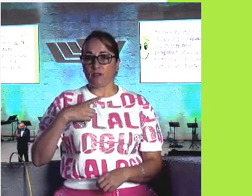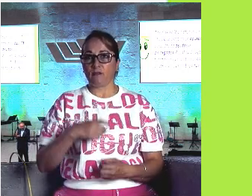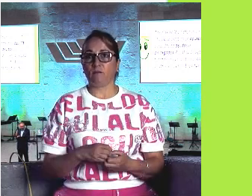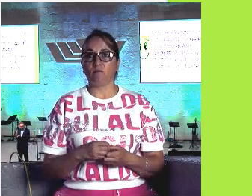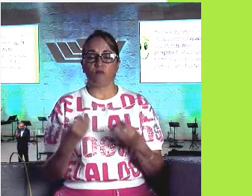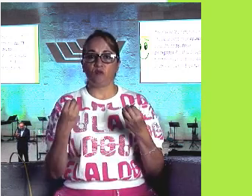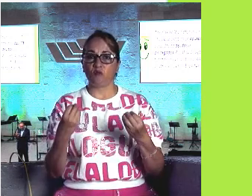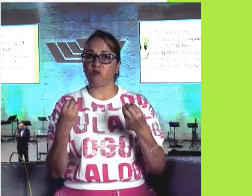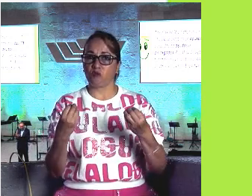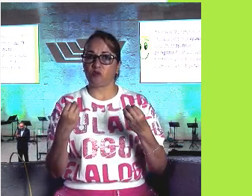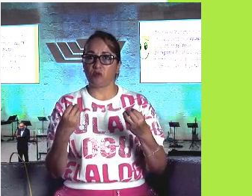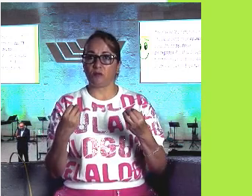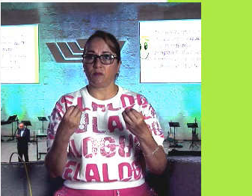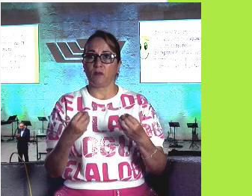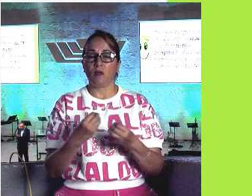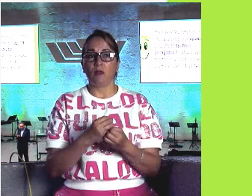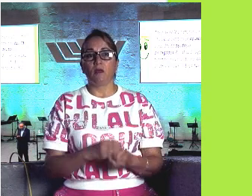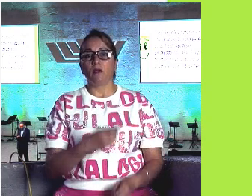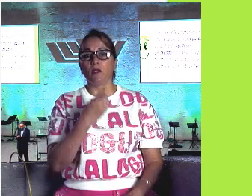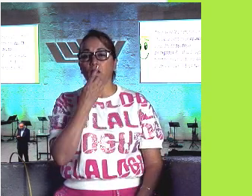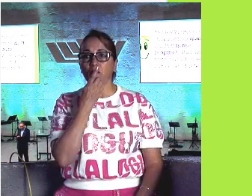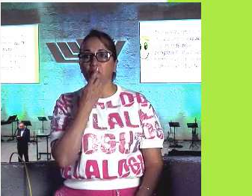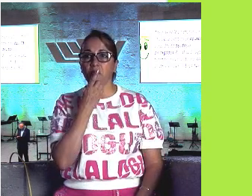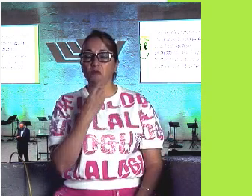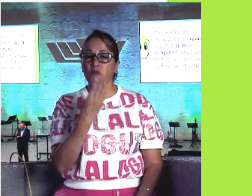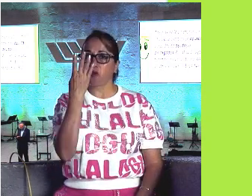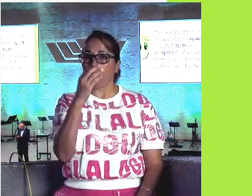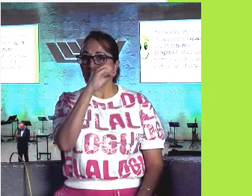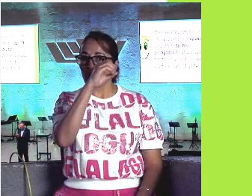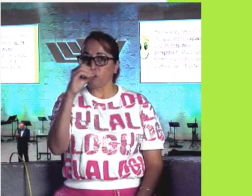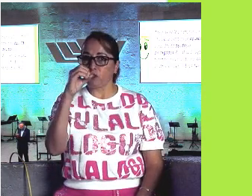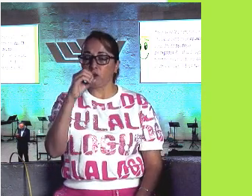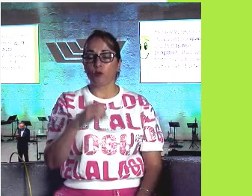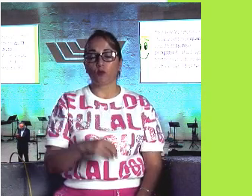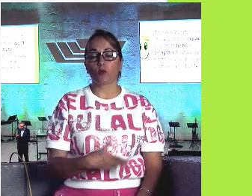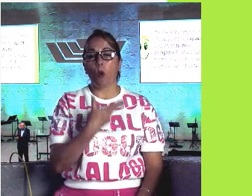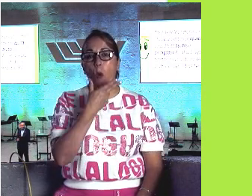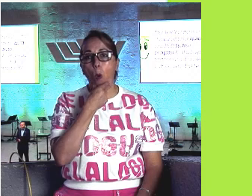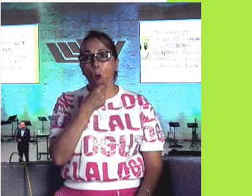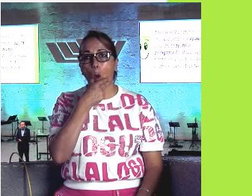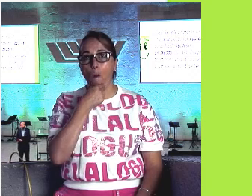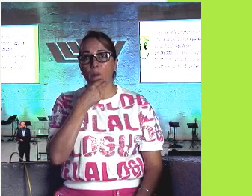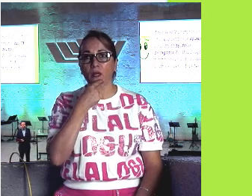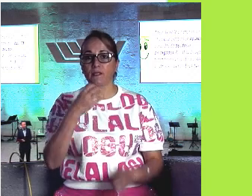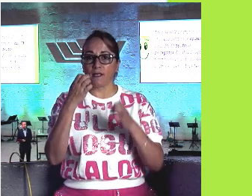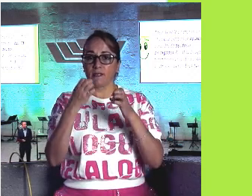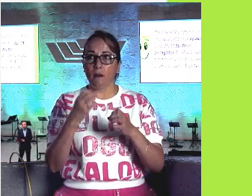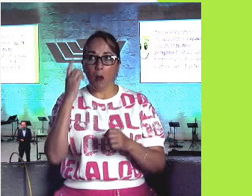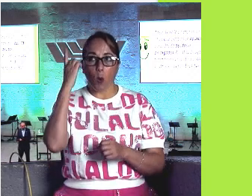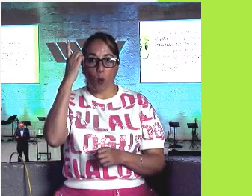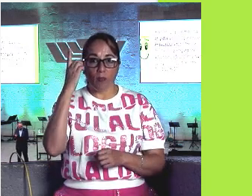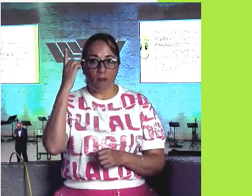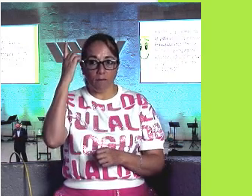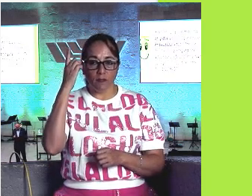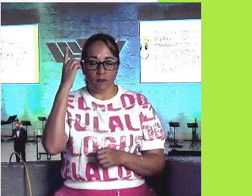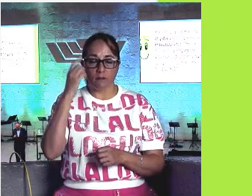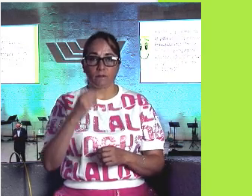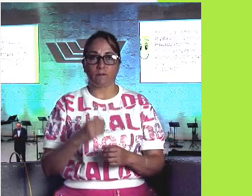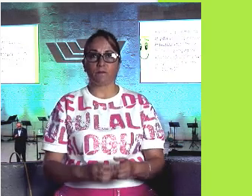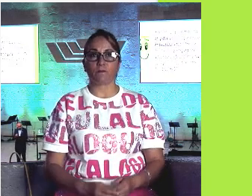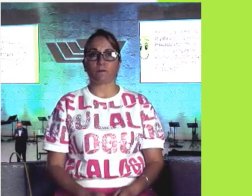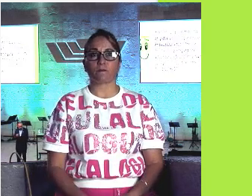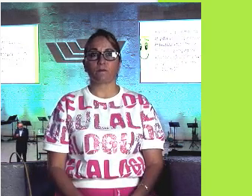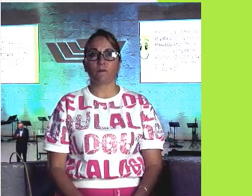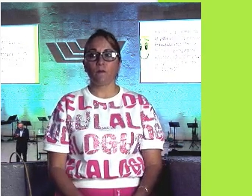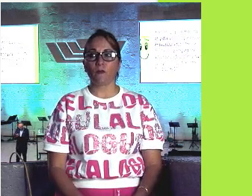a tener bajo su mando unos 400 hombres. Y la Reina Valera 60.